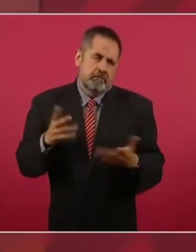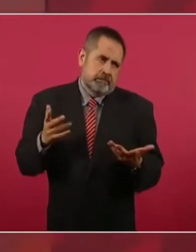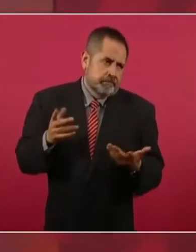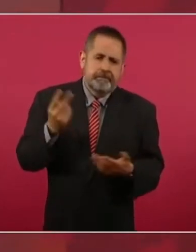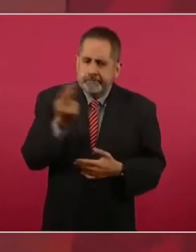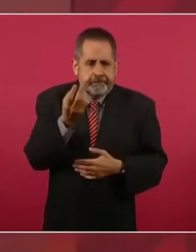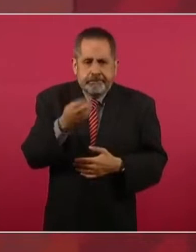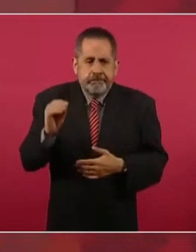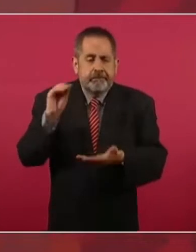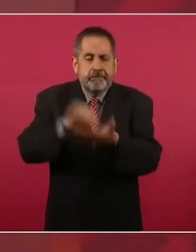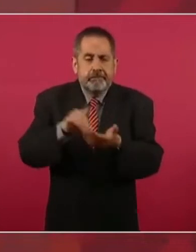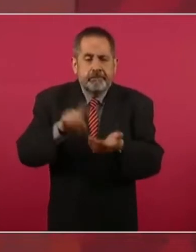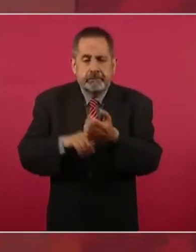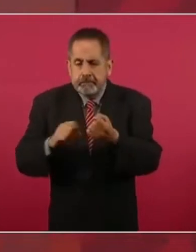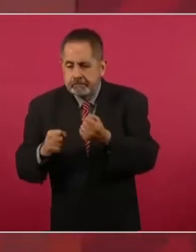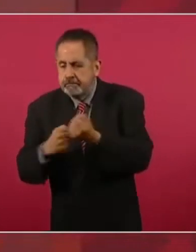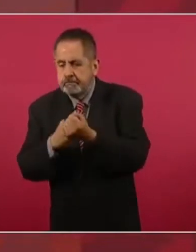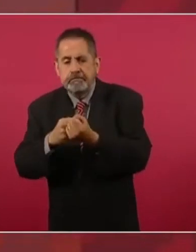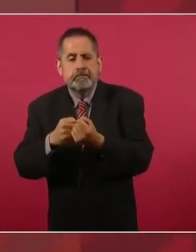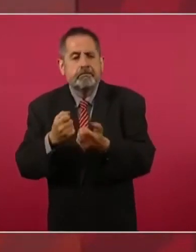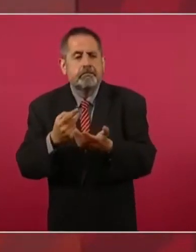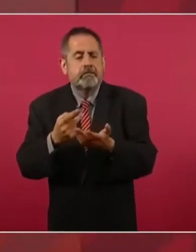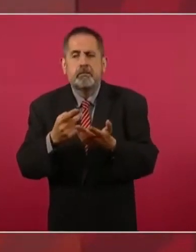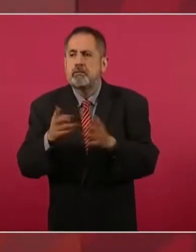maneras de soportes